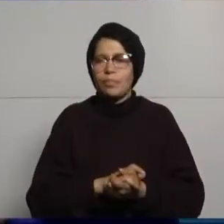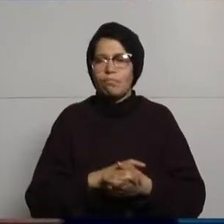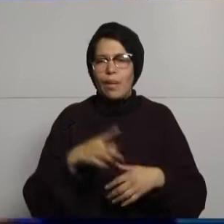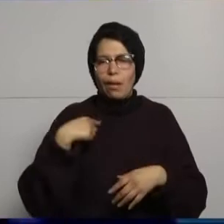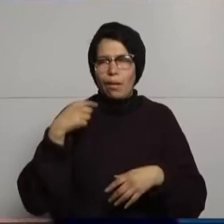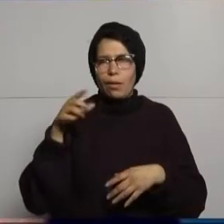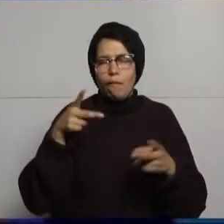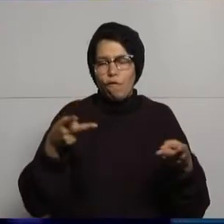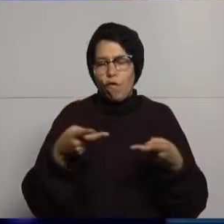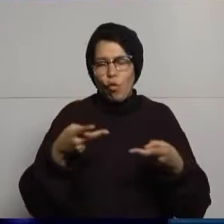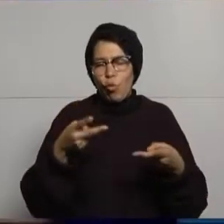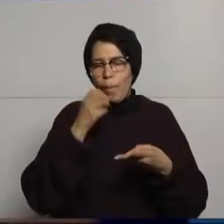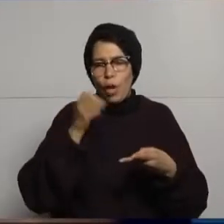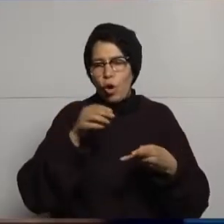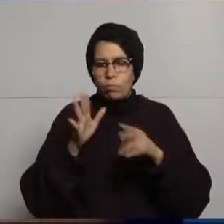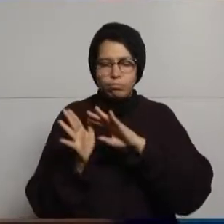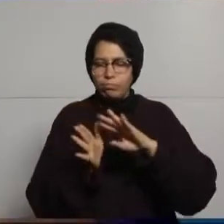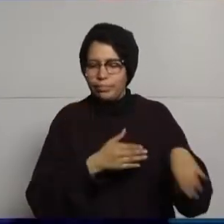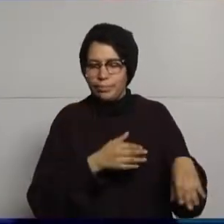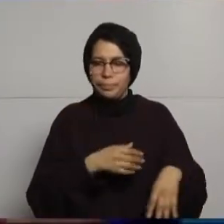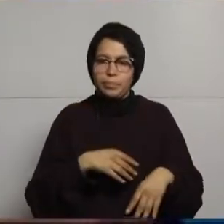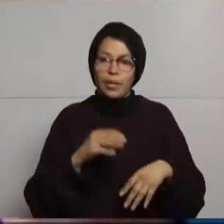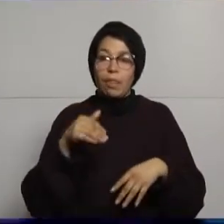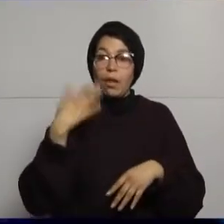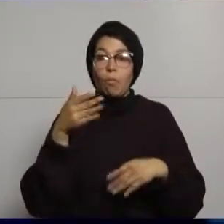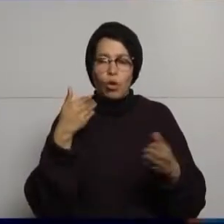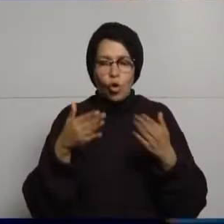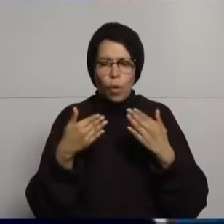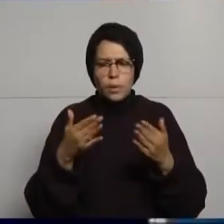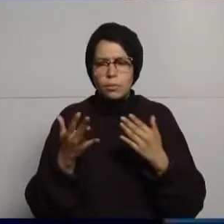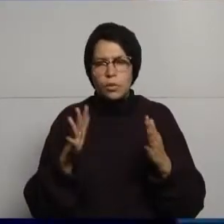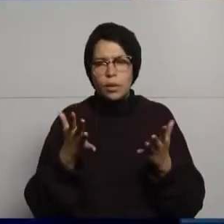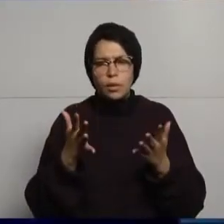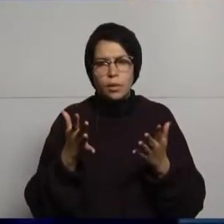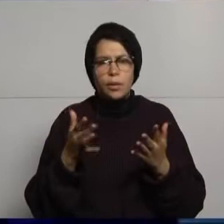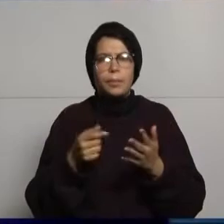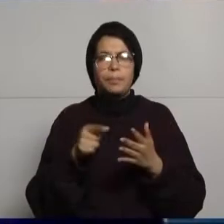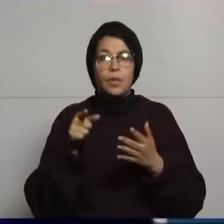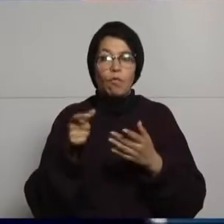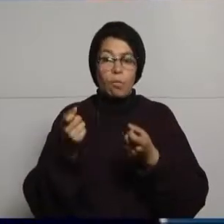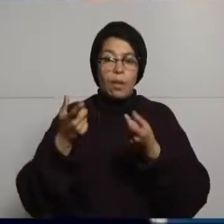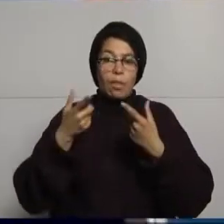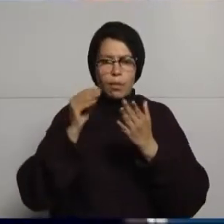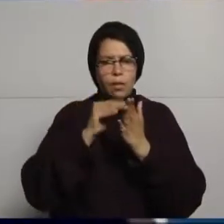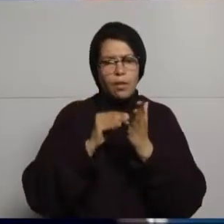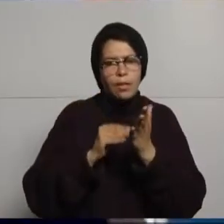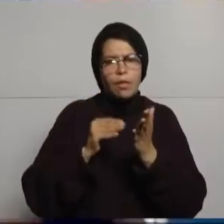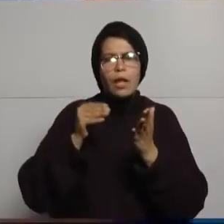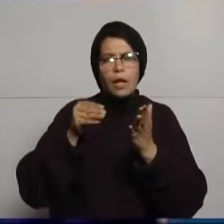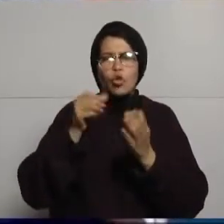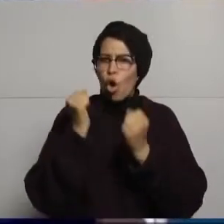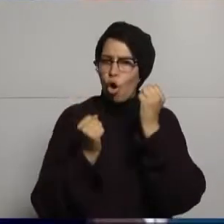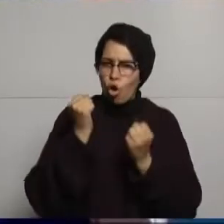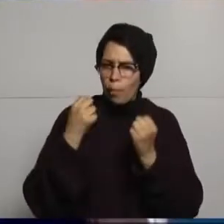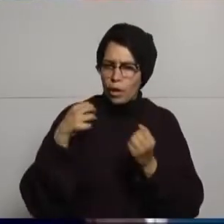no, de fútbol no. Pero luego hablaremos, me gustaría que luego me des tus datos, Daniel, para hablar de economía social y solidaria